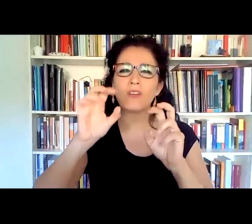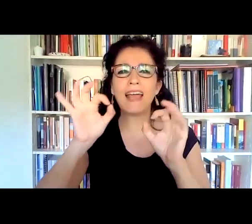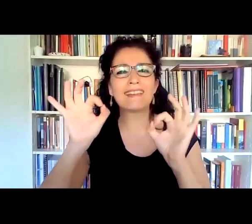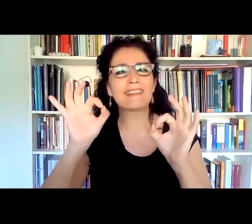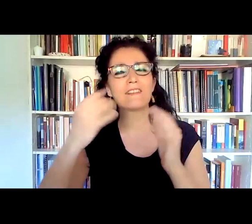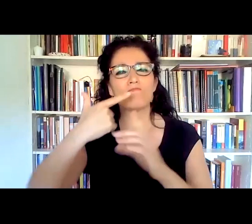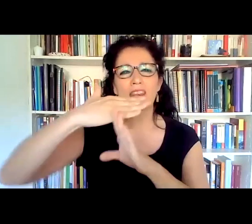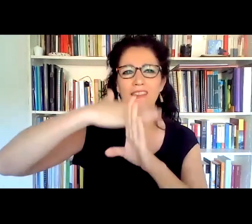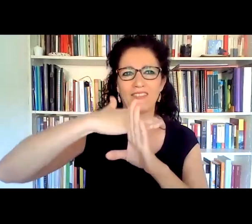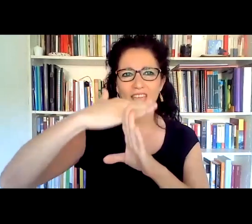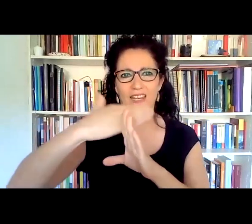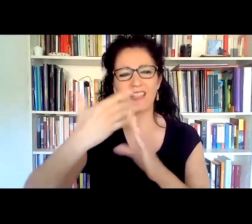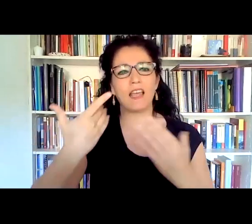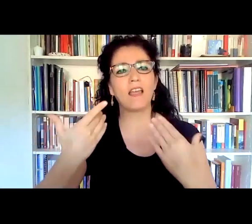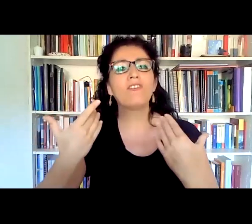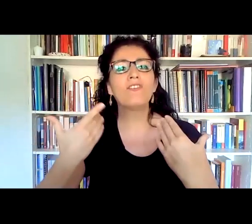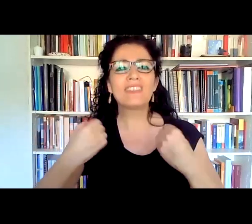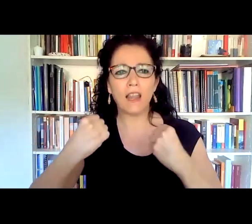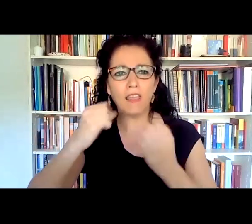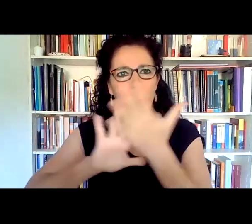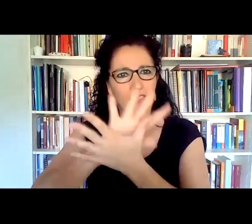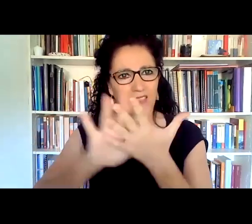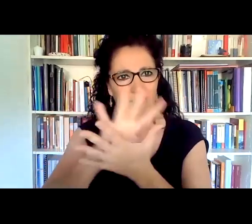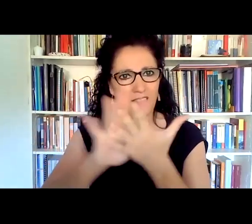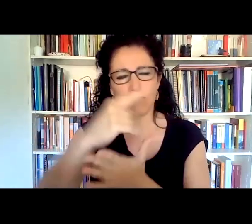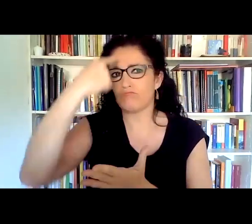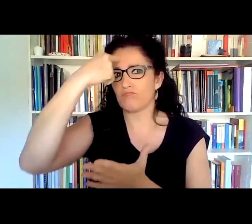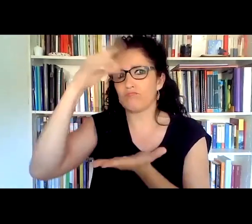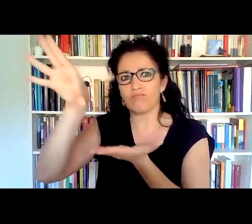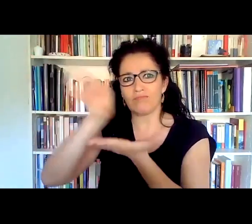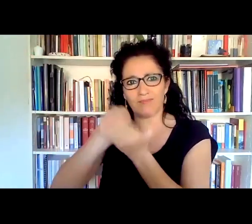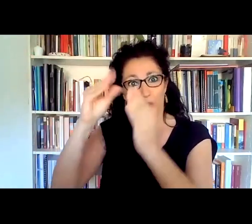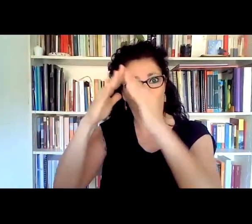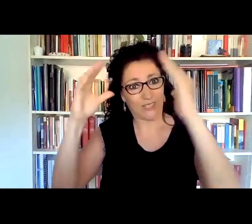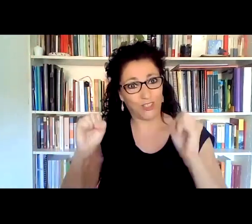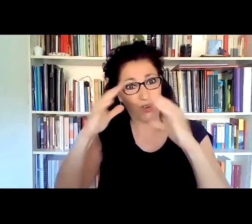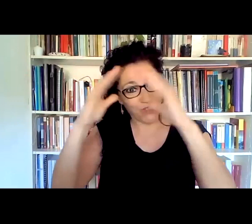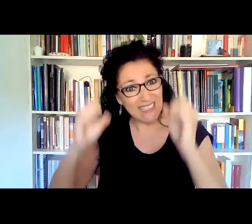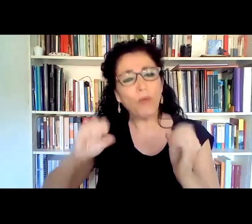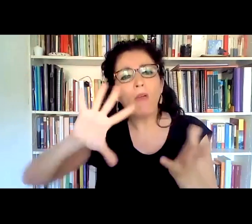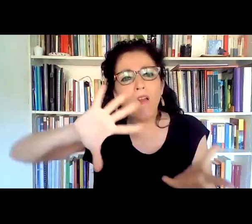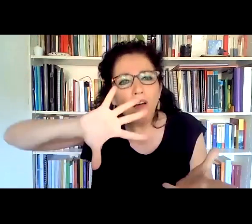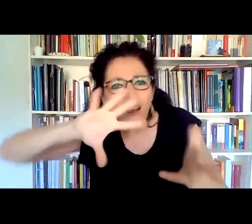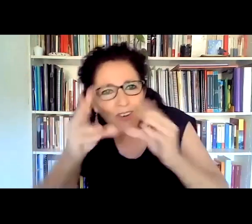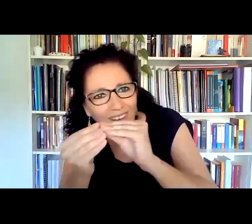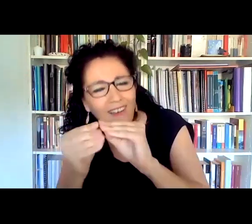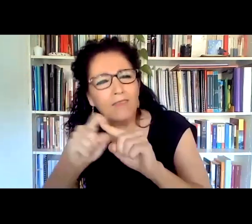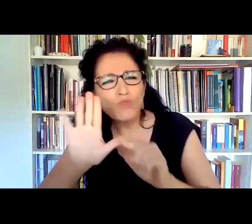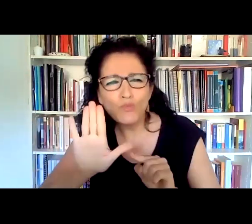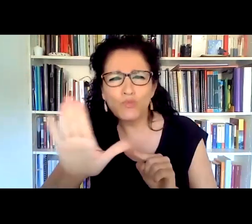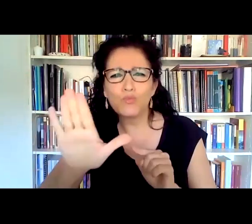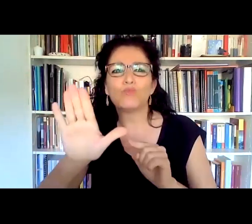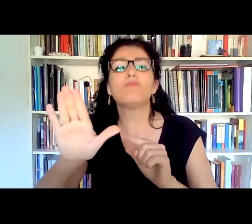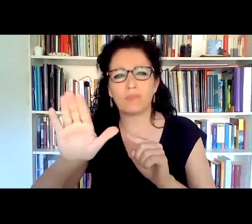Buscábamos, de alguna manera, una forma de ver en qué nivel de vitalidad se encuentra la lengua de signos, como